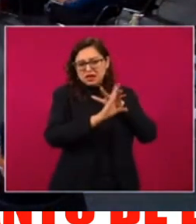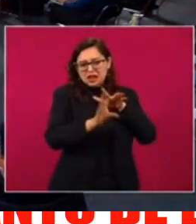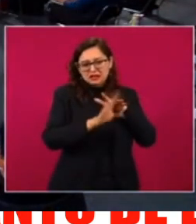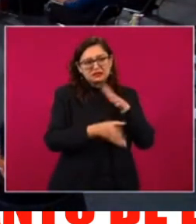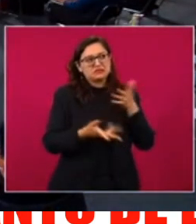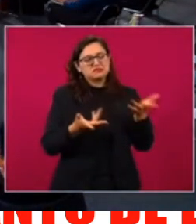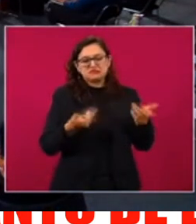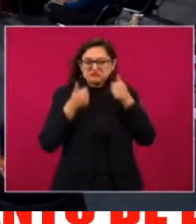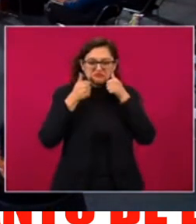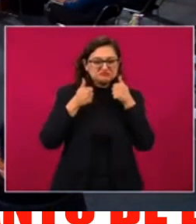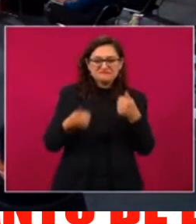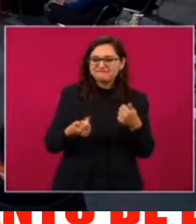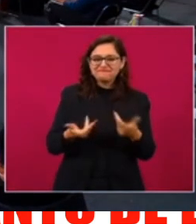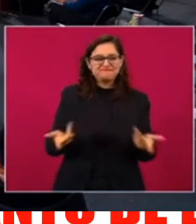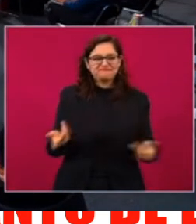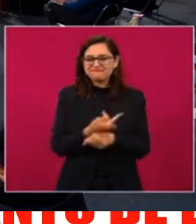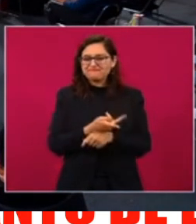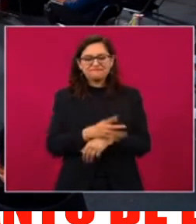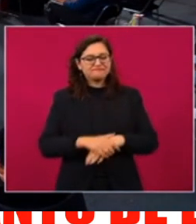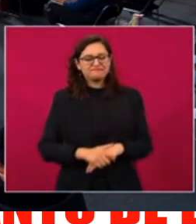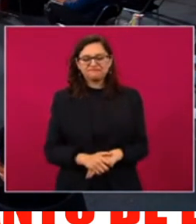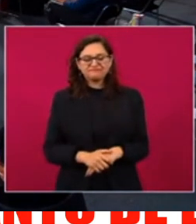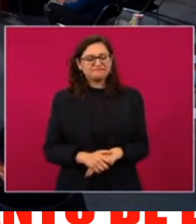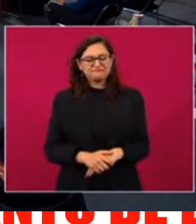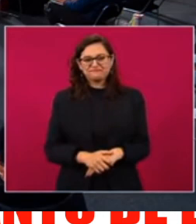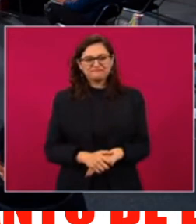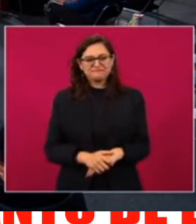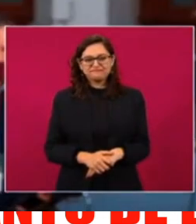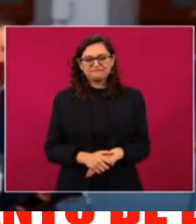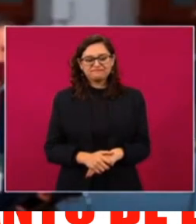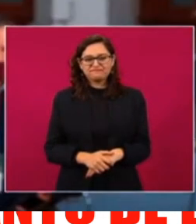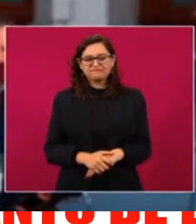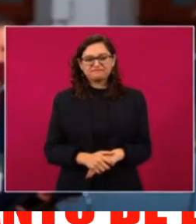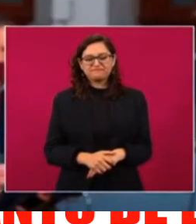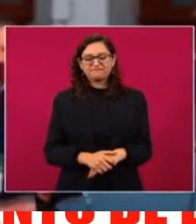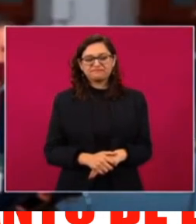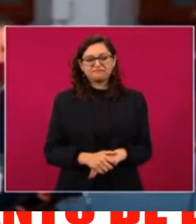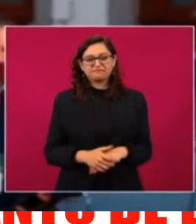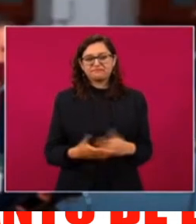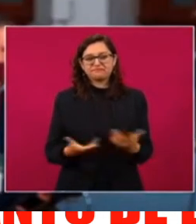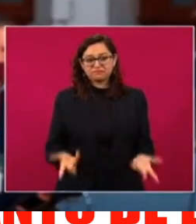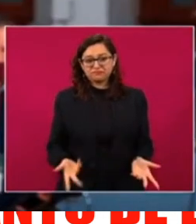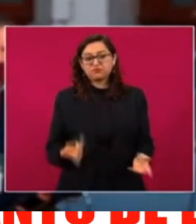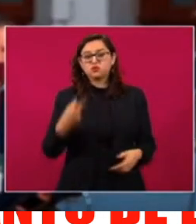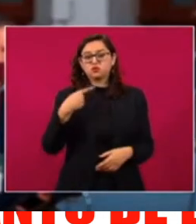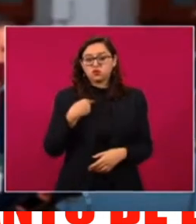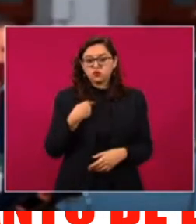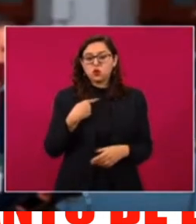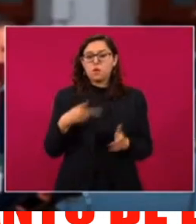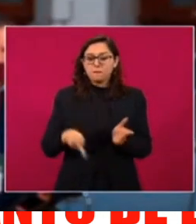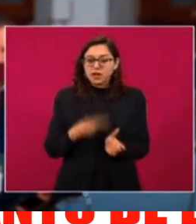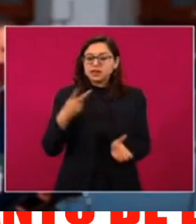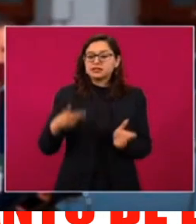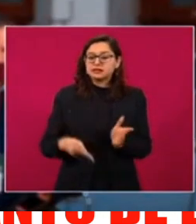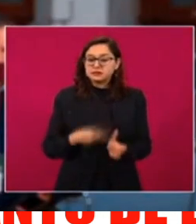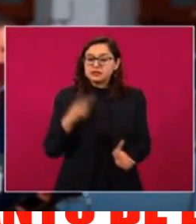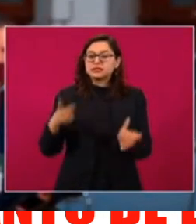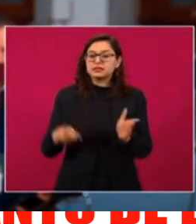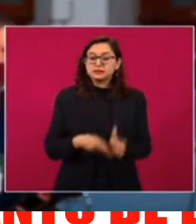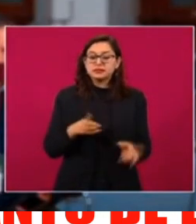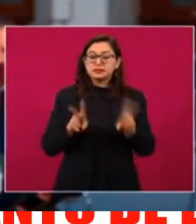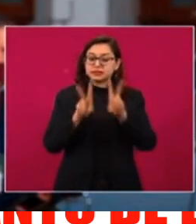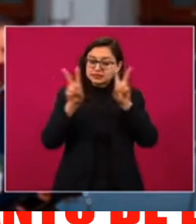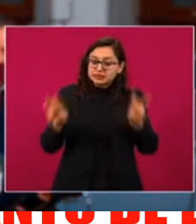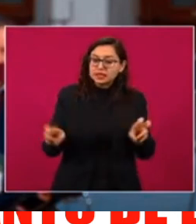llevarse a cabo, pero no menciona nada que se suspenden la entrega de estos apoyos. Él mencionó que